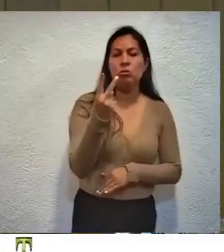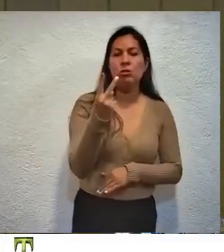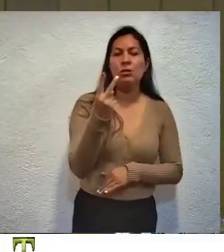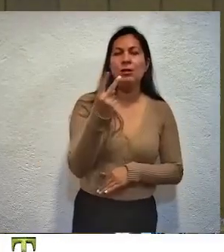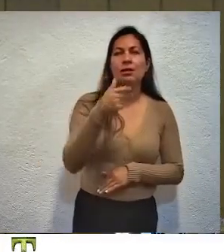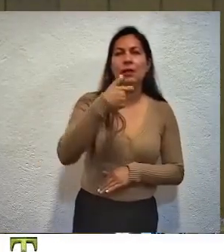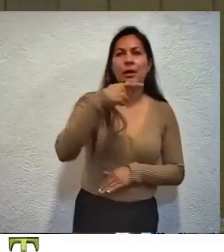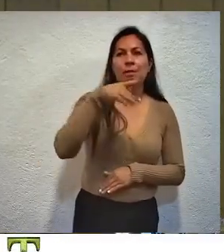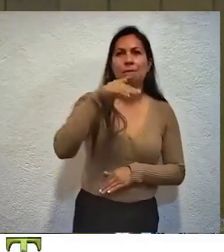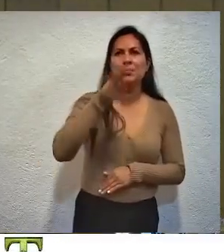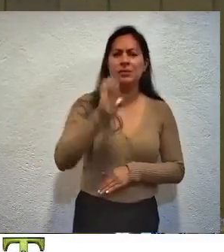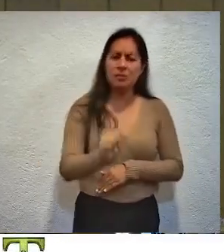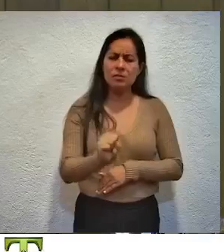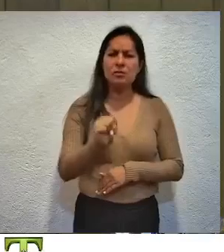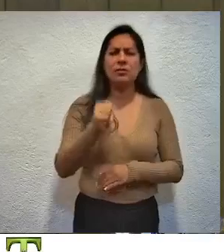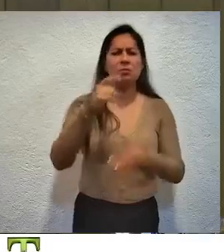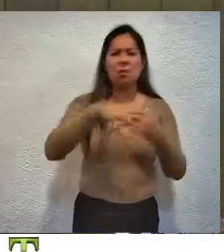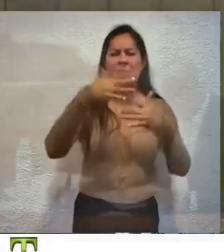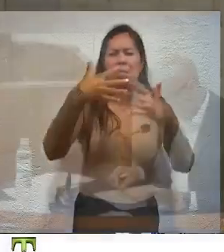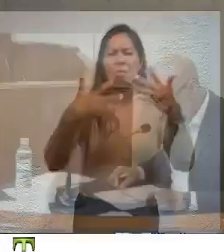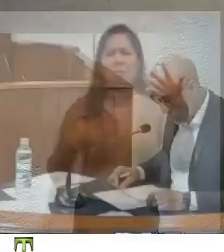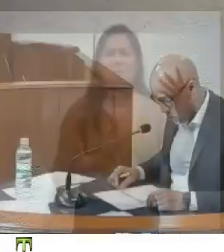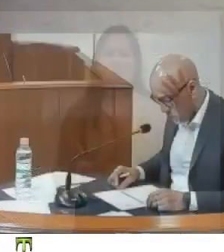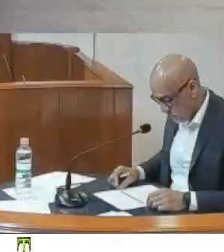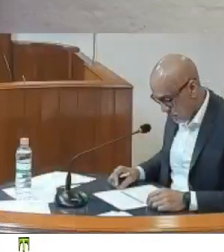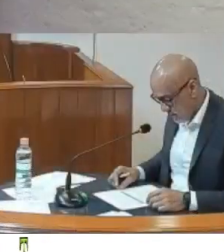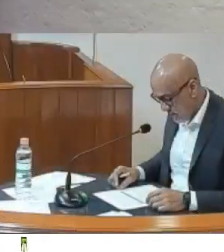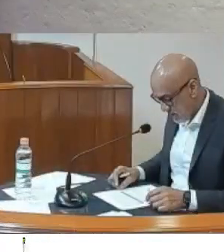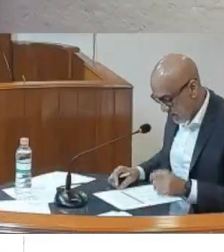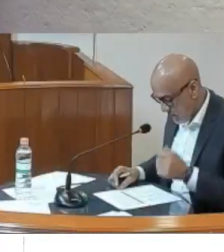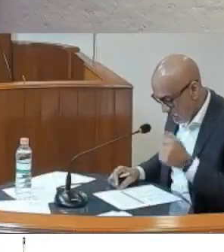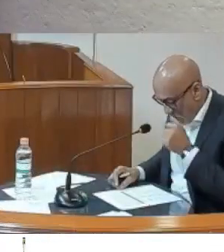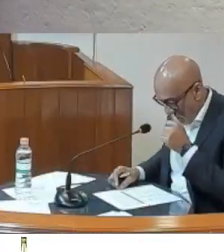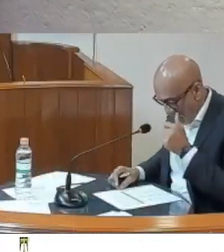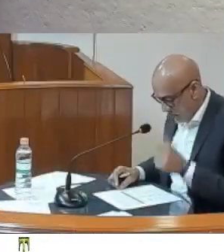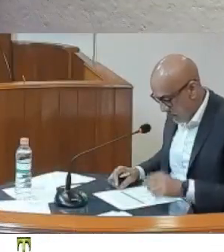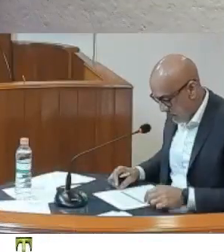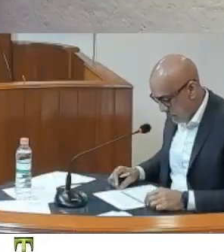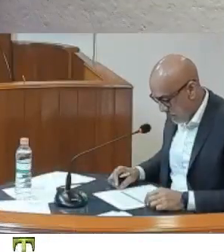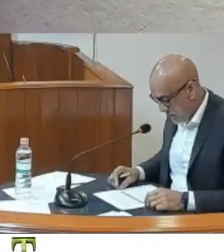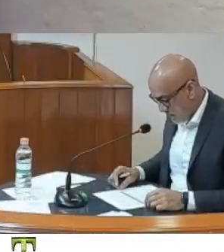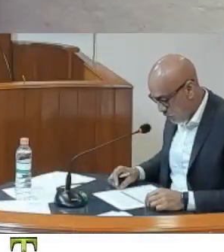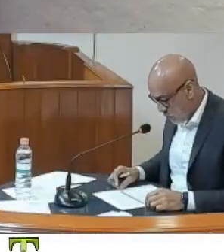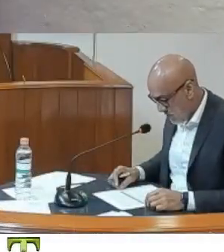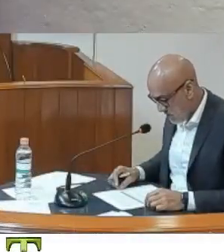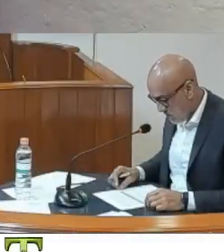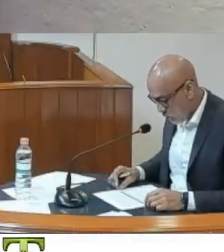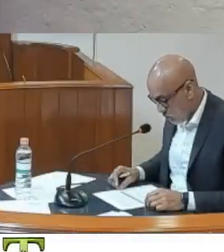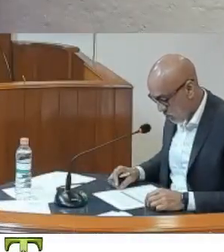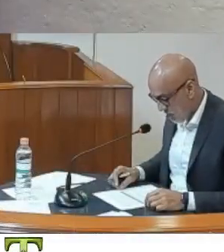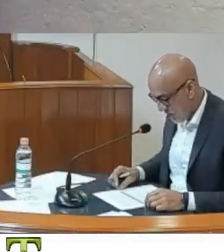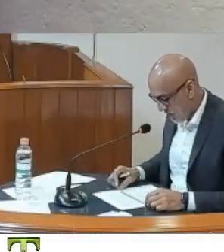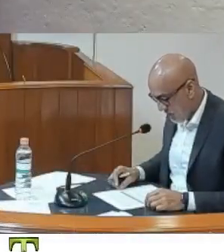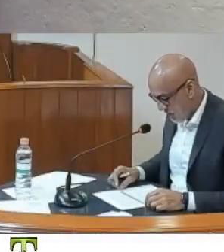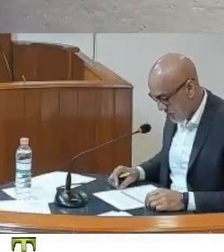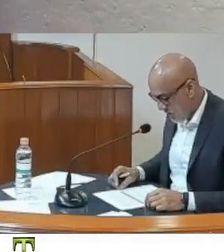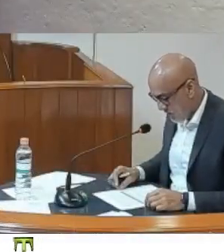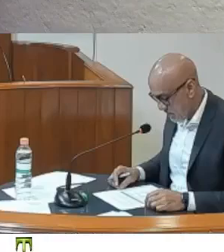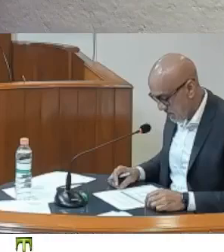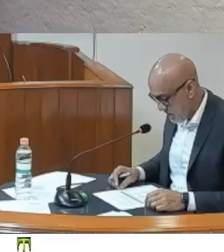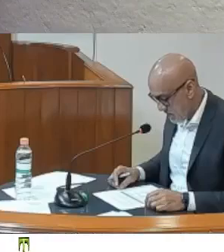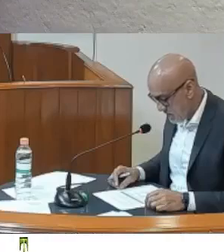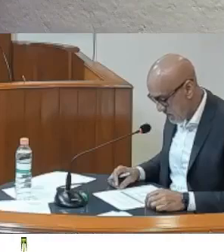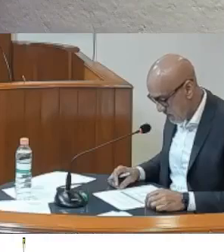GET 03 y su acumulado GET 005 de este año. La parte actora son los integrantes